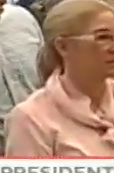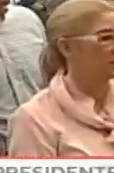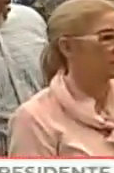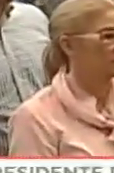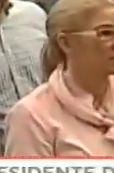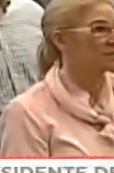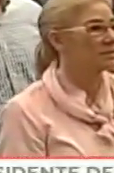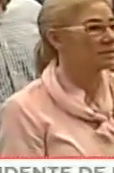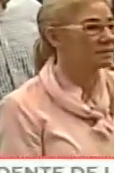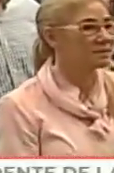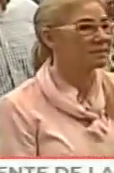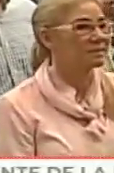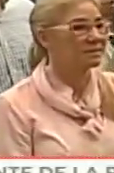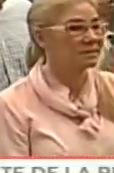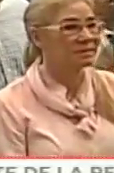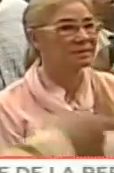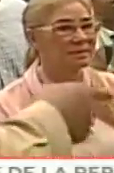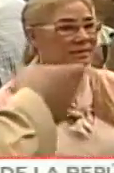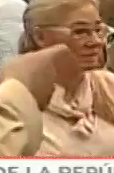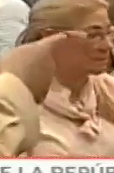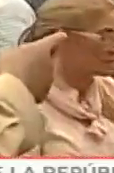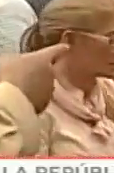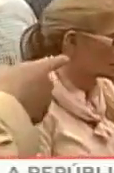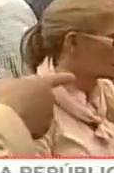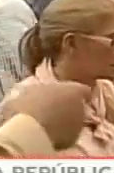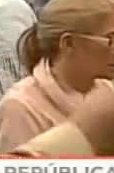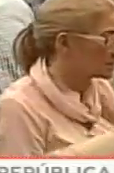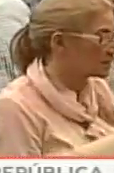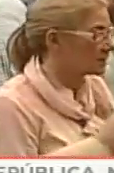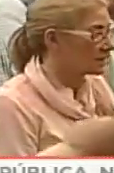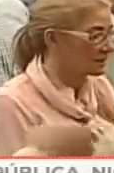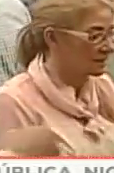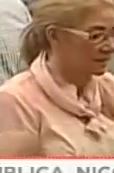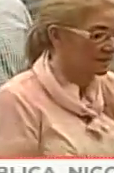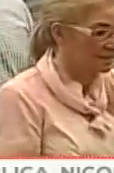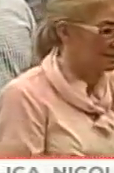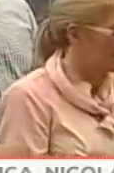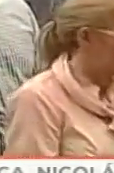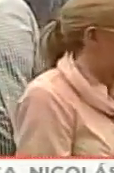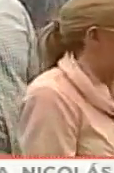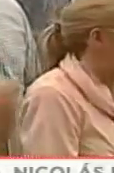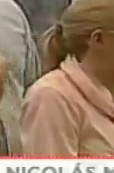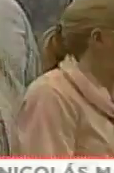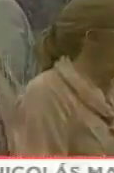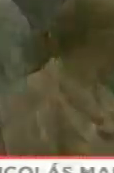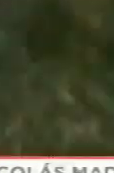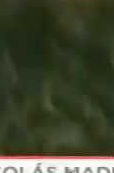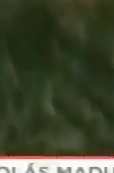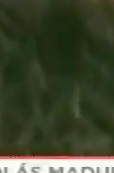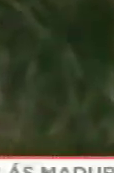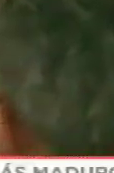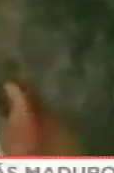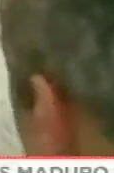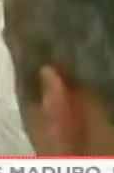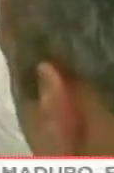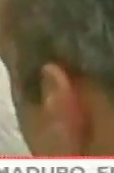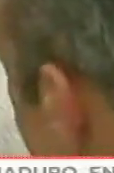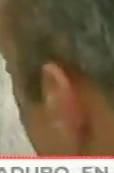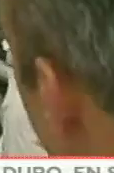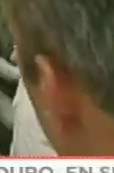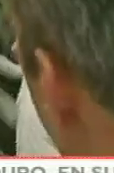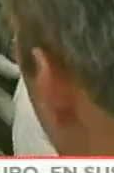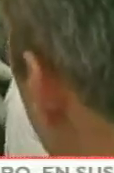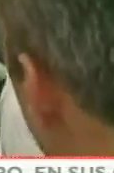varios productos ya terminados. Uno de los objetivos de esta empresa es pasar de